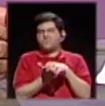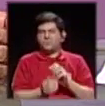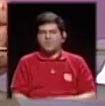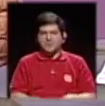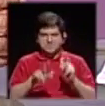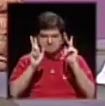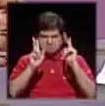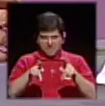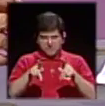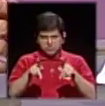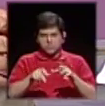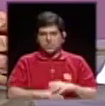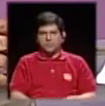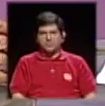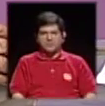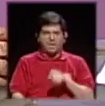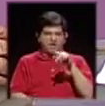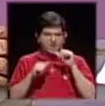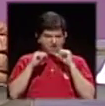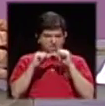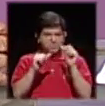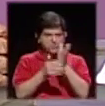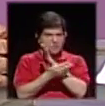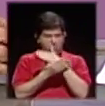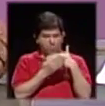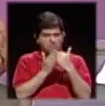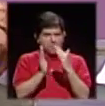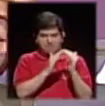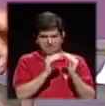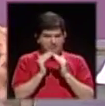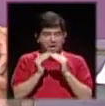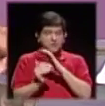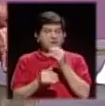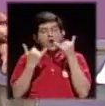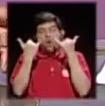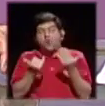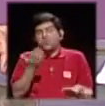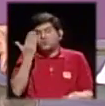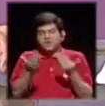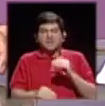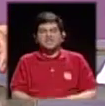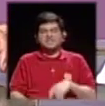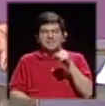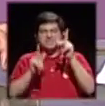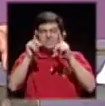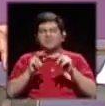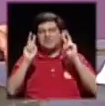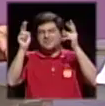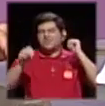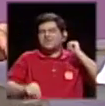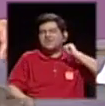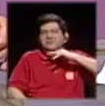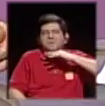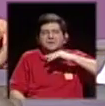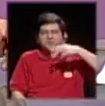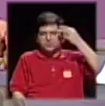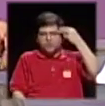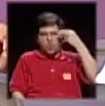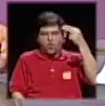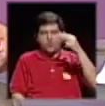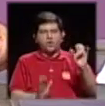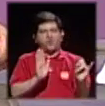que la persona siga siendo parte de ese pueblo o que ya está manchada su honor,